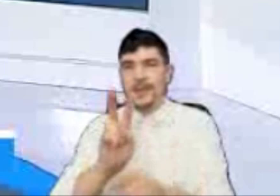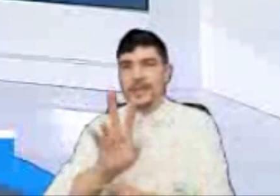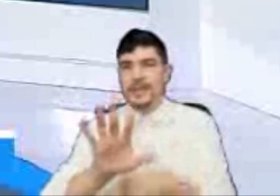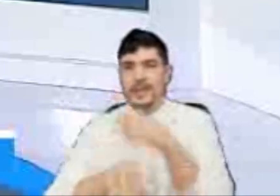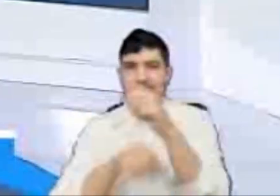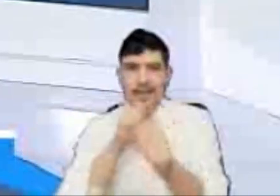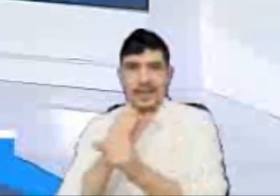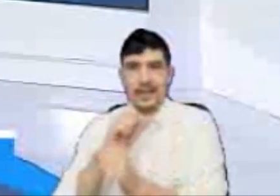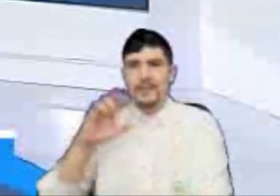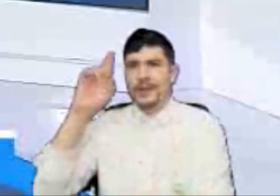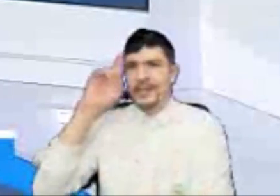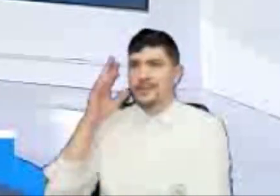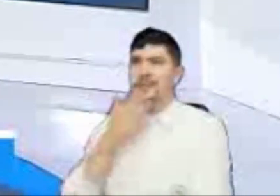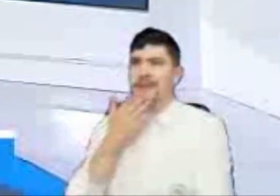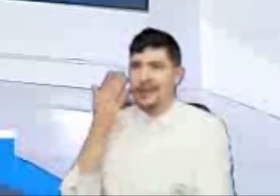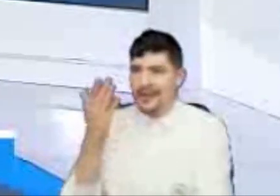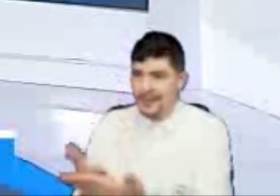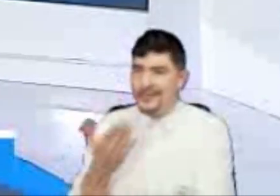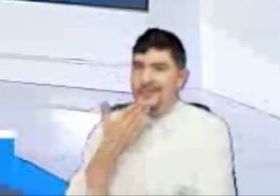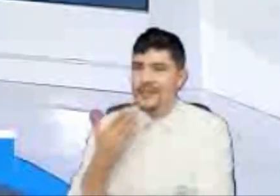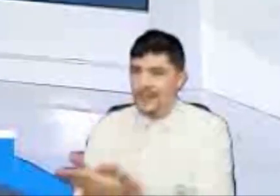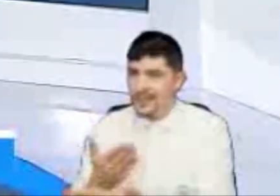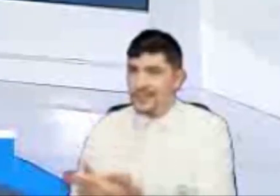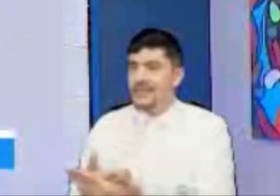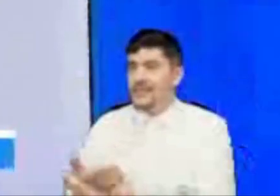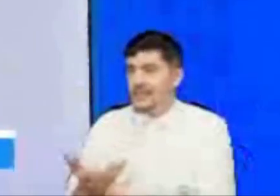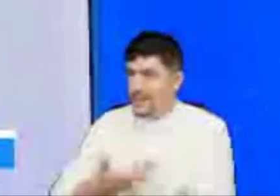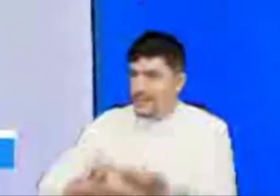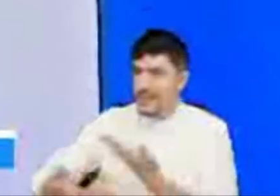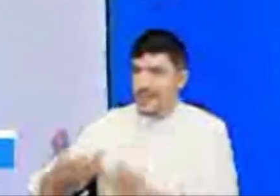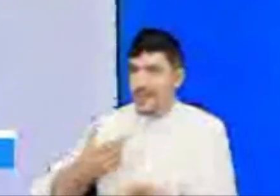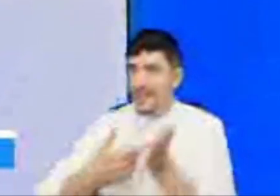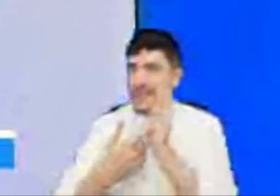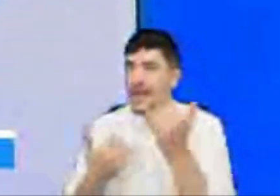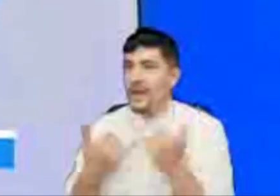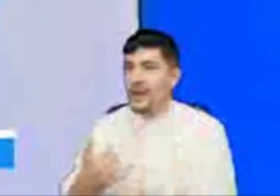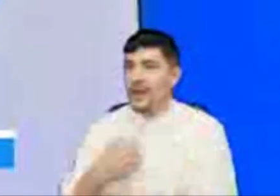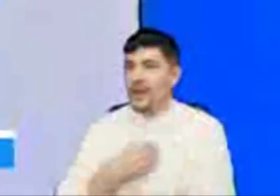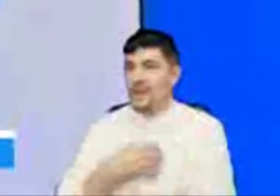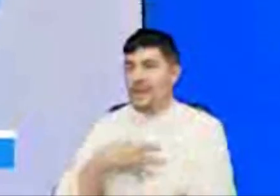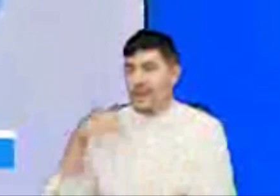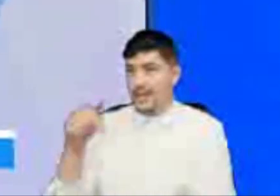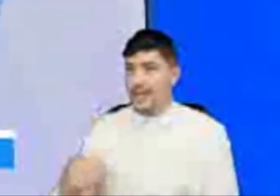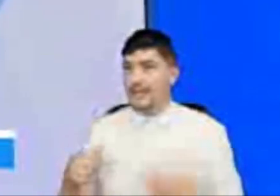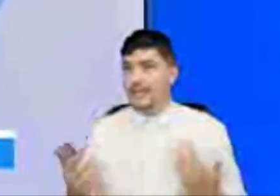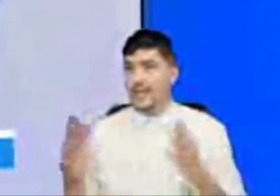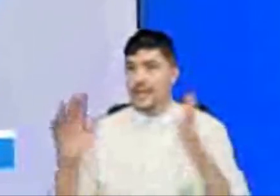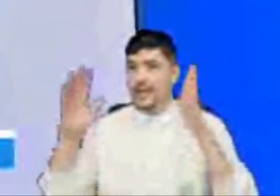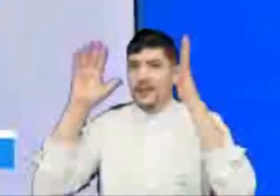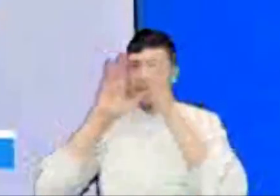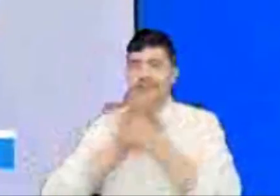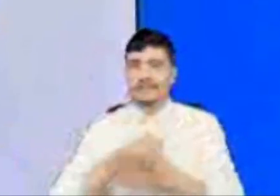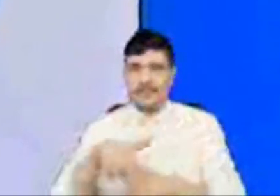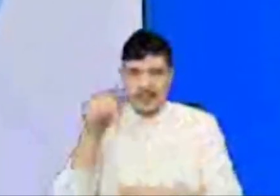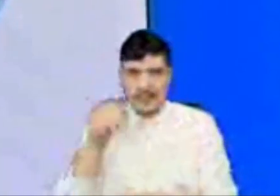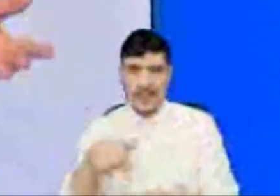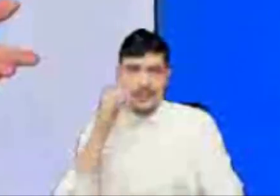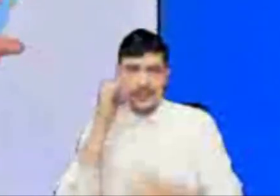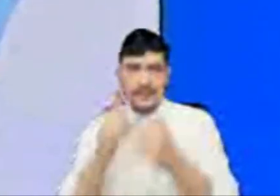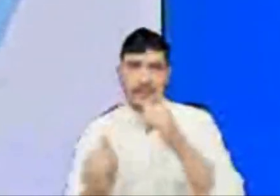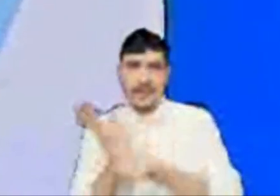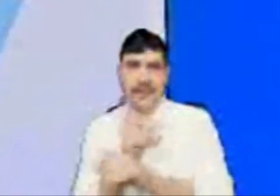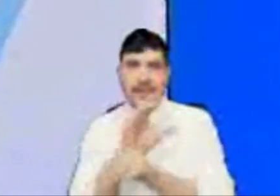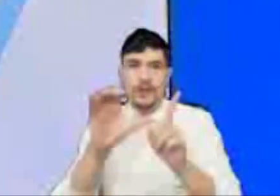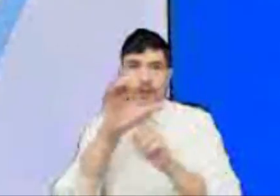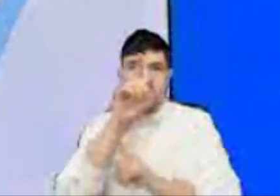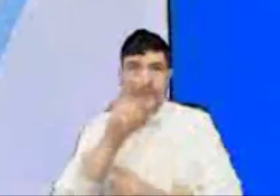gracias Paola, gracias Giovanotti por habernos acompañado en esta oportunidad, en esta gran celebración. Hasta aquí, Arte, Cultura y Entretenimiento y la emisión